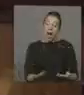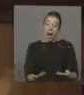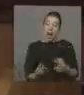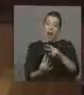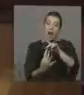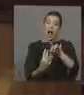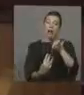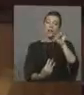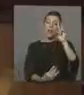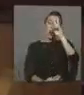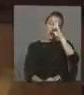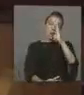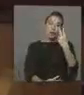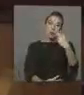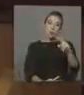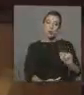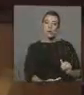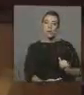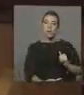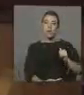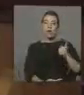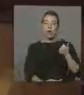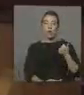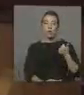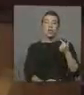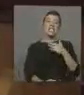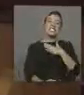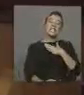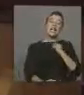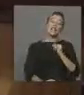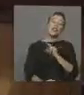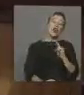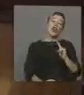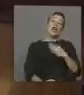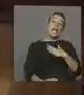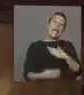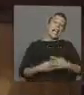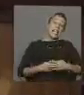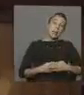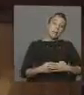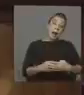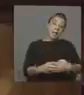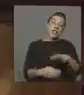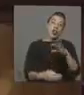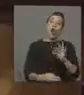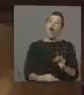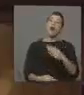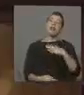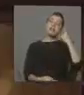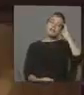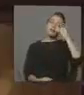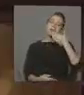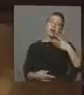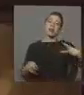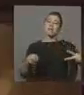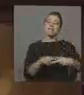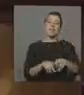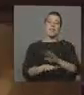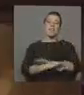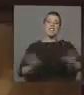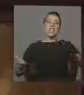alternativas, respetando su voluntad, sea que deseen continuar u opten por interrumpir dicho